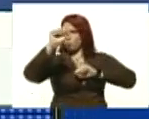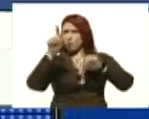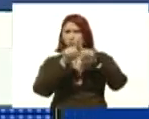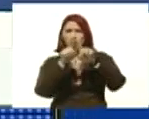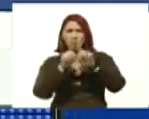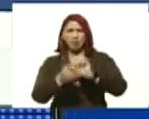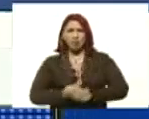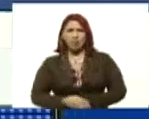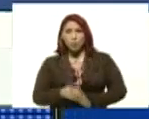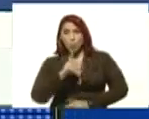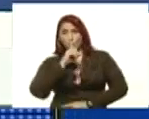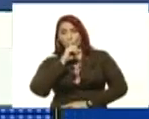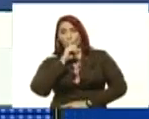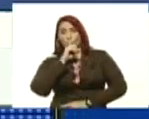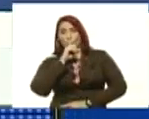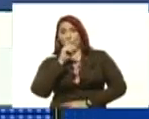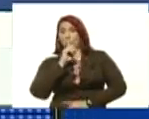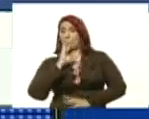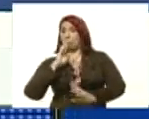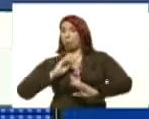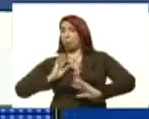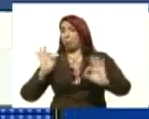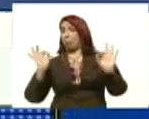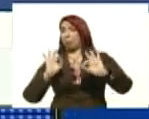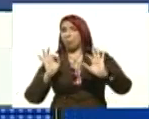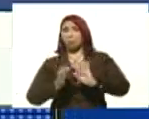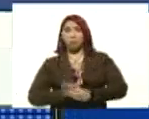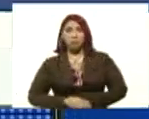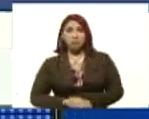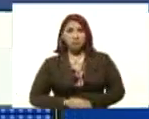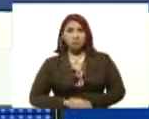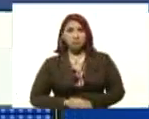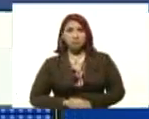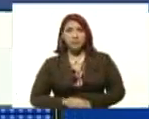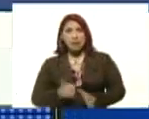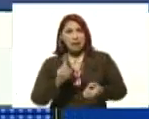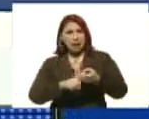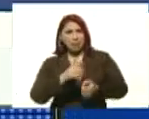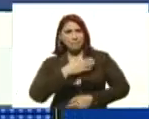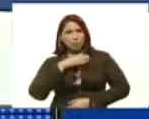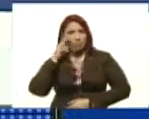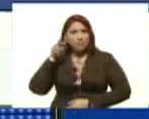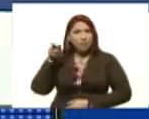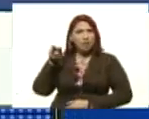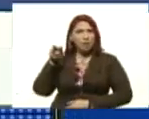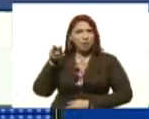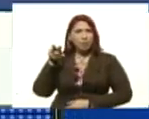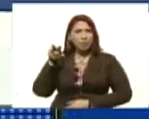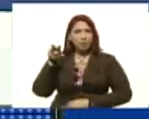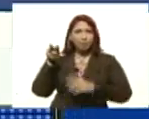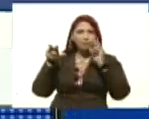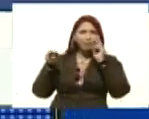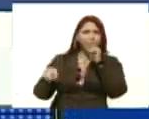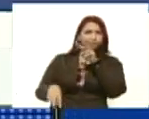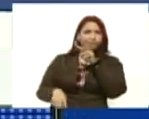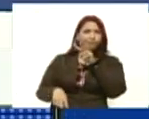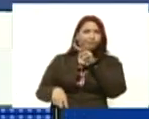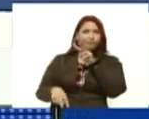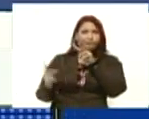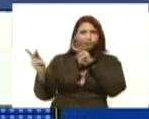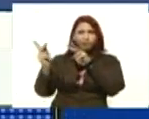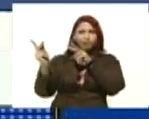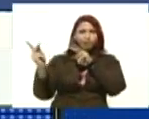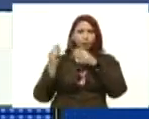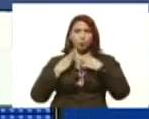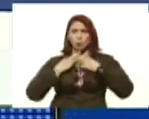se quedaron calladitos. No me respondieron. Cilia los estaba viendo, porque Cilia estaba detrás de mí y los vio, y estaban ellos